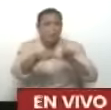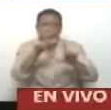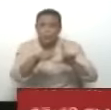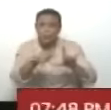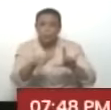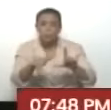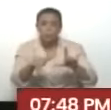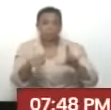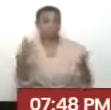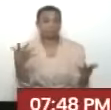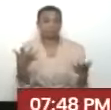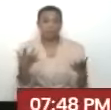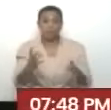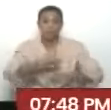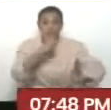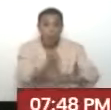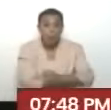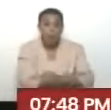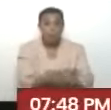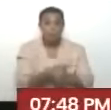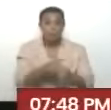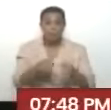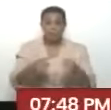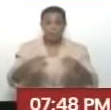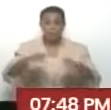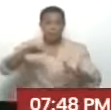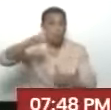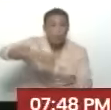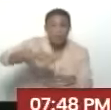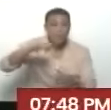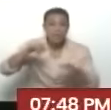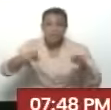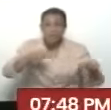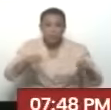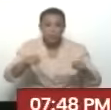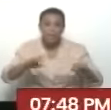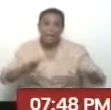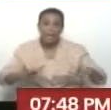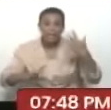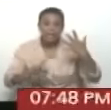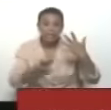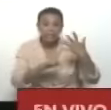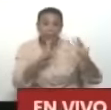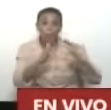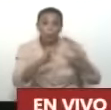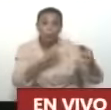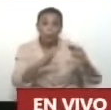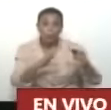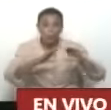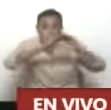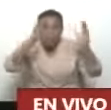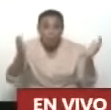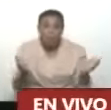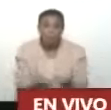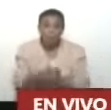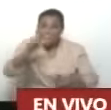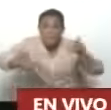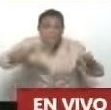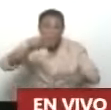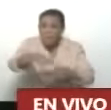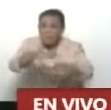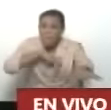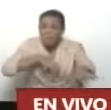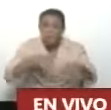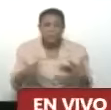Lo dice el profesor Ignacio Ramonet, dice que es el quinto momento comunicacional de la humanidad. De la humanidad,